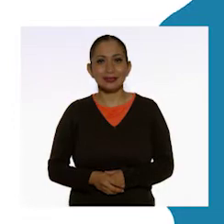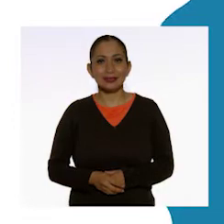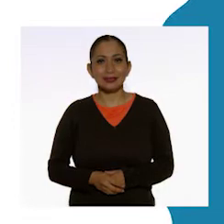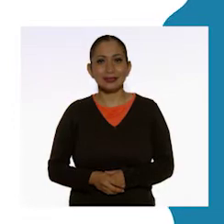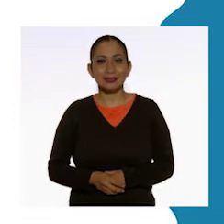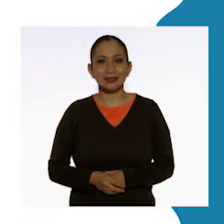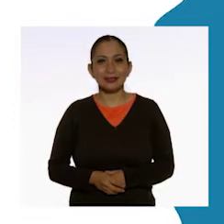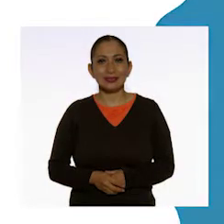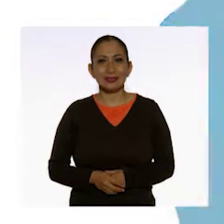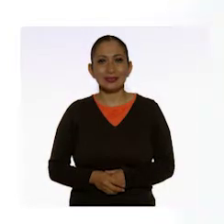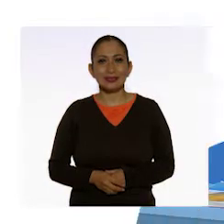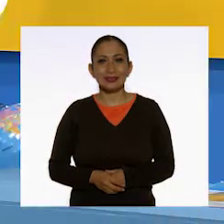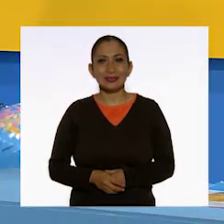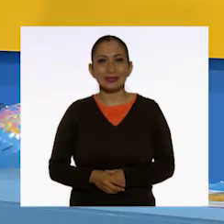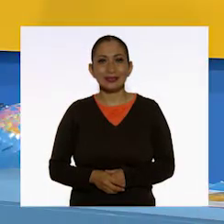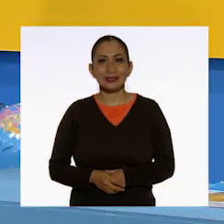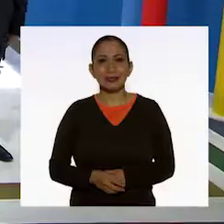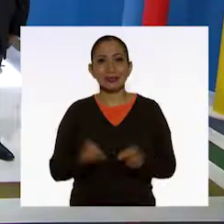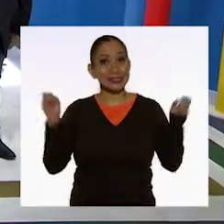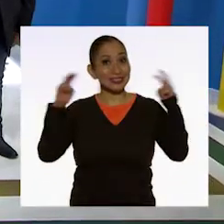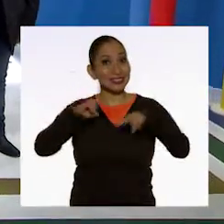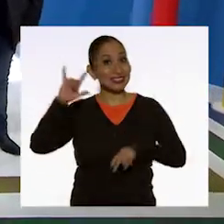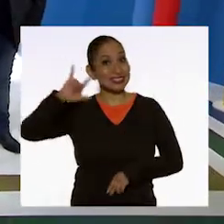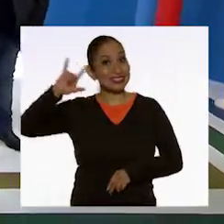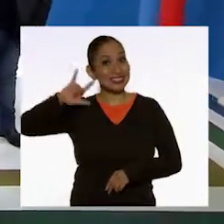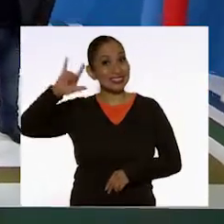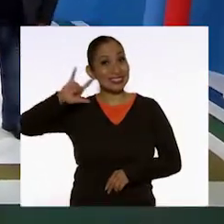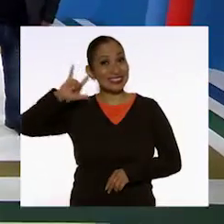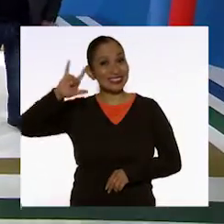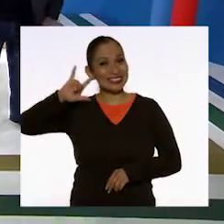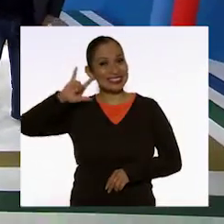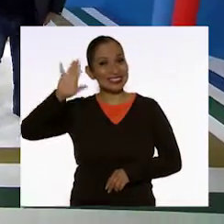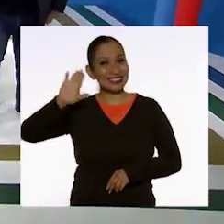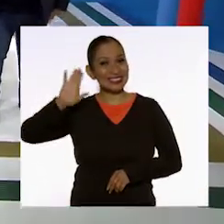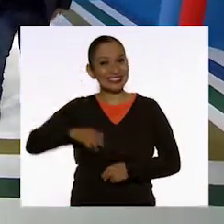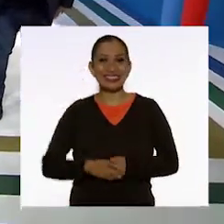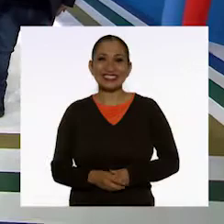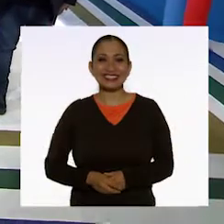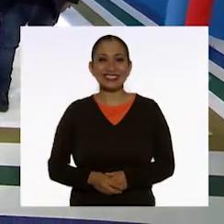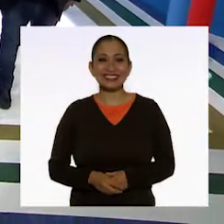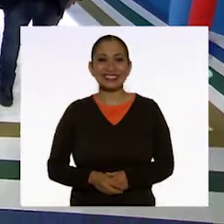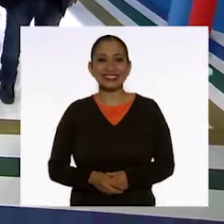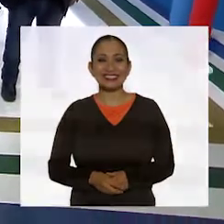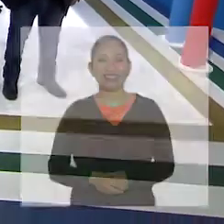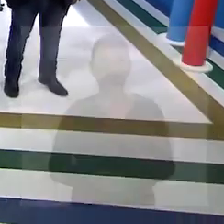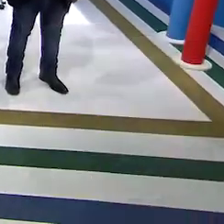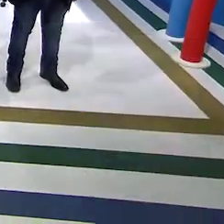aprendeencasa.cep.gob.mx. ¡Nos vemos! ¡Adiós! ¡Adiós!